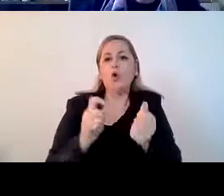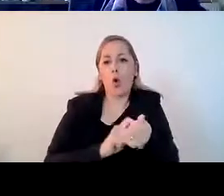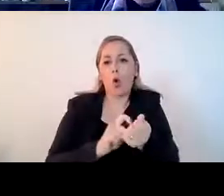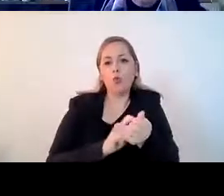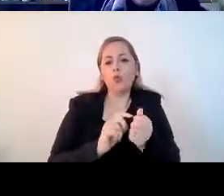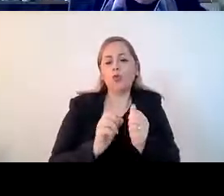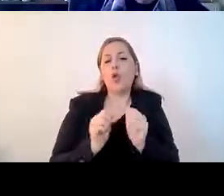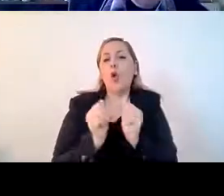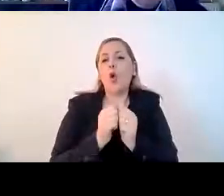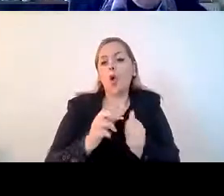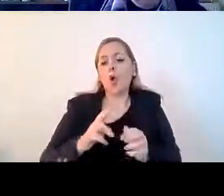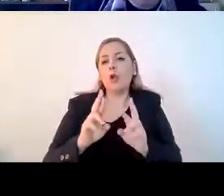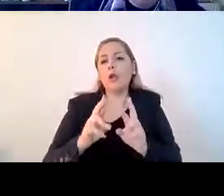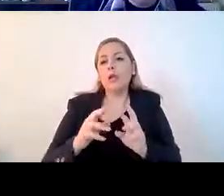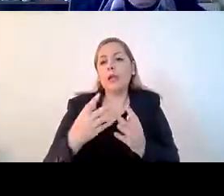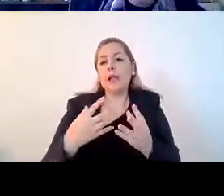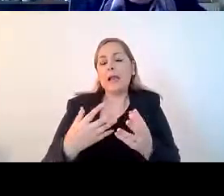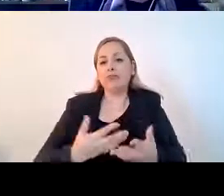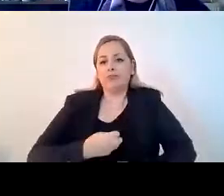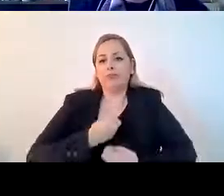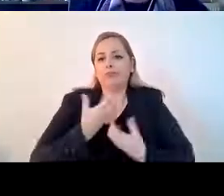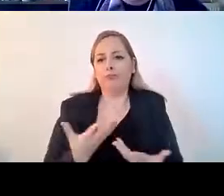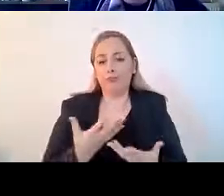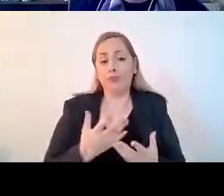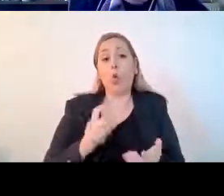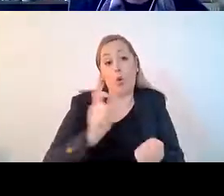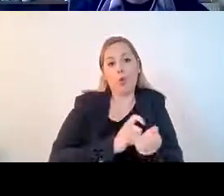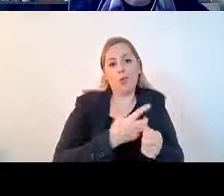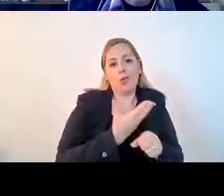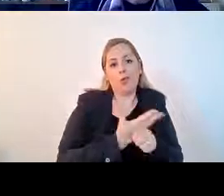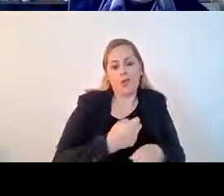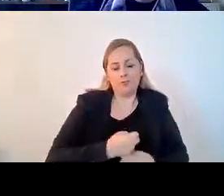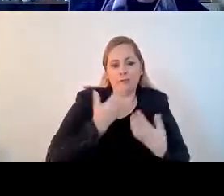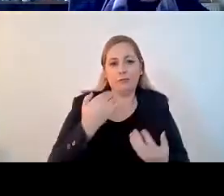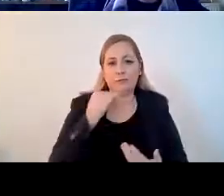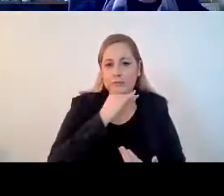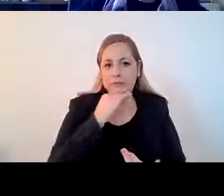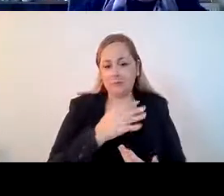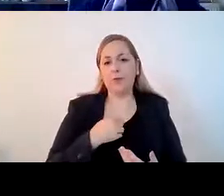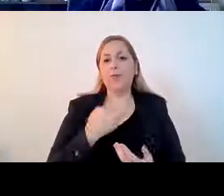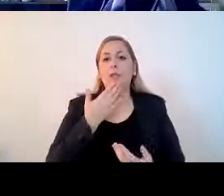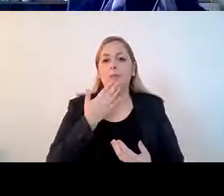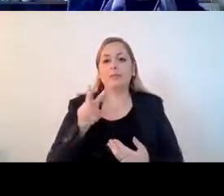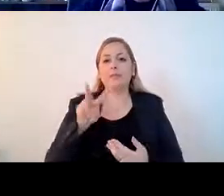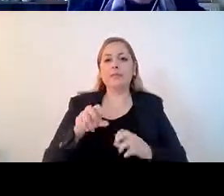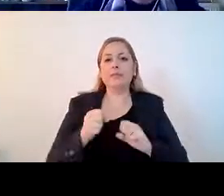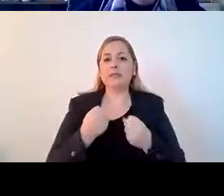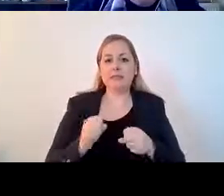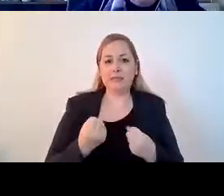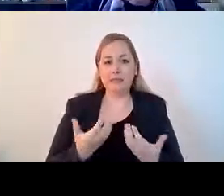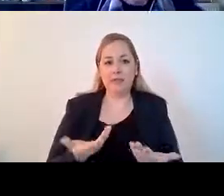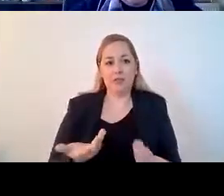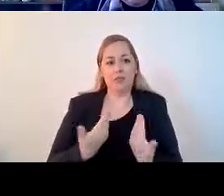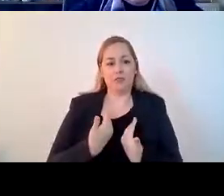una conducta mucho más impulsiva. Y estrés ante la recepción demorada de